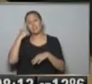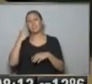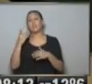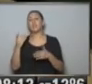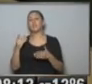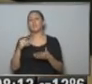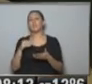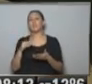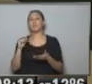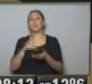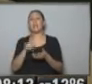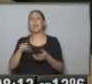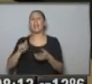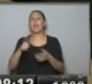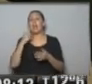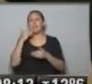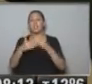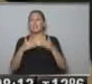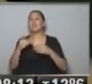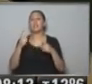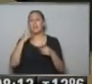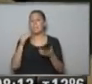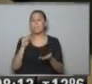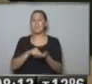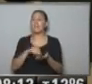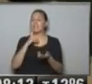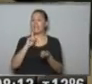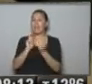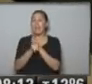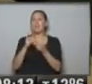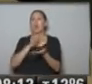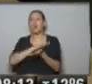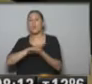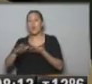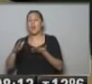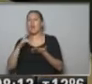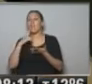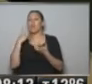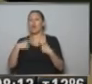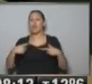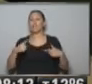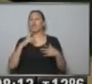canal con ese desafío de seguir renovando los contenidos y también las formas,